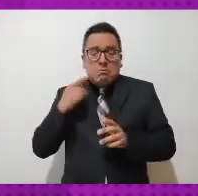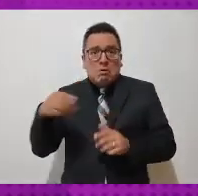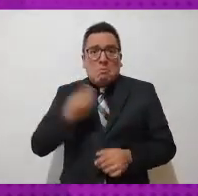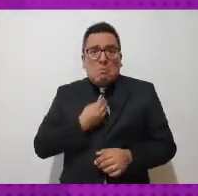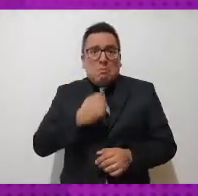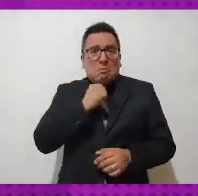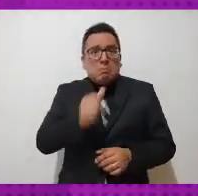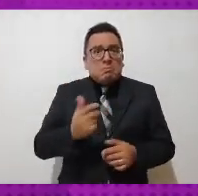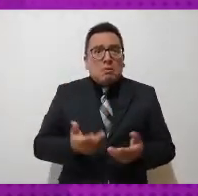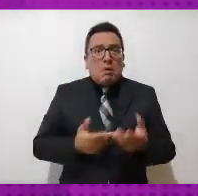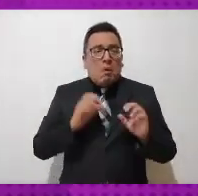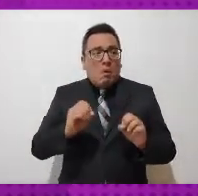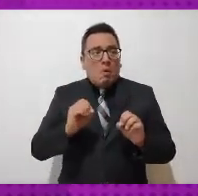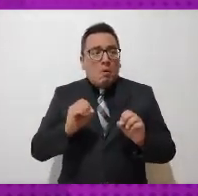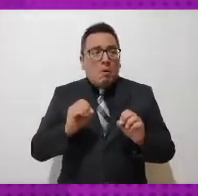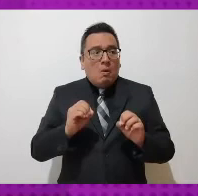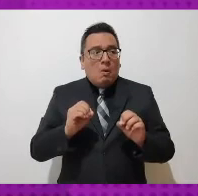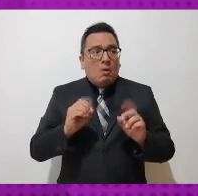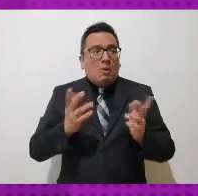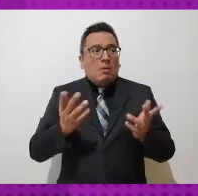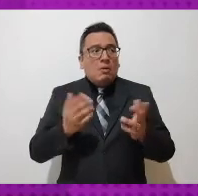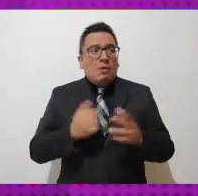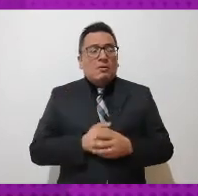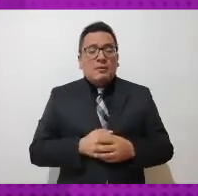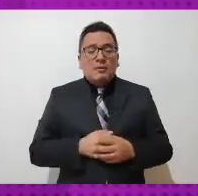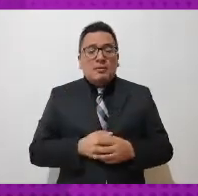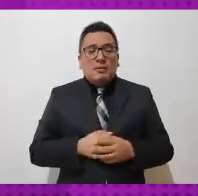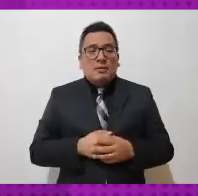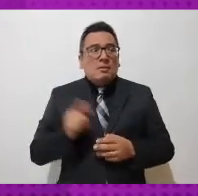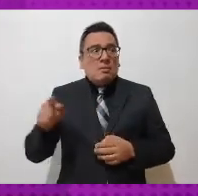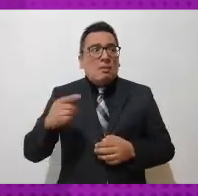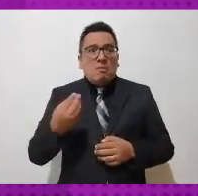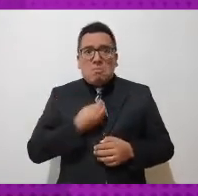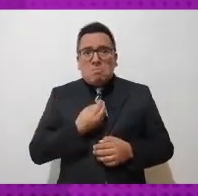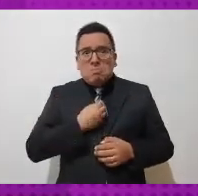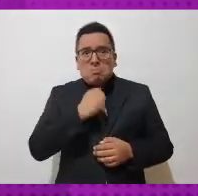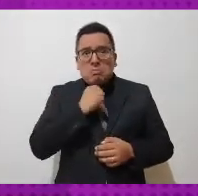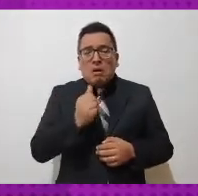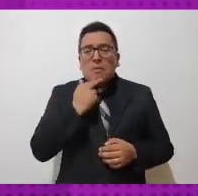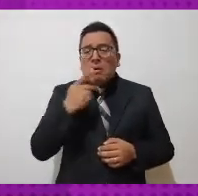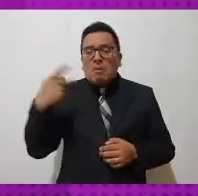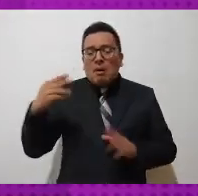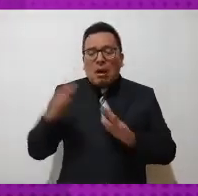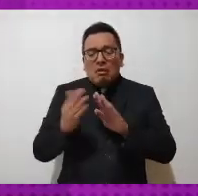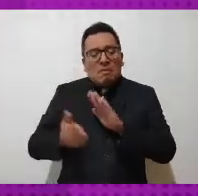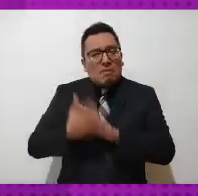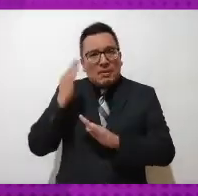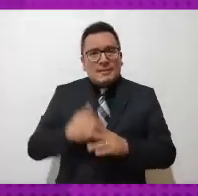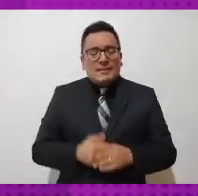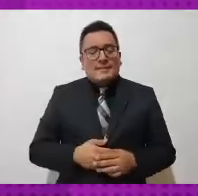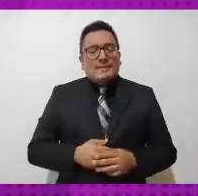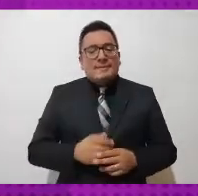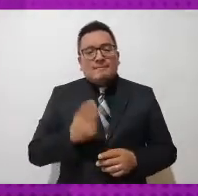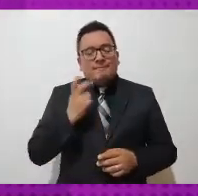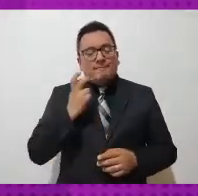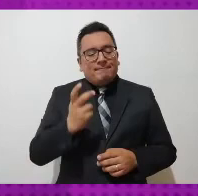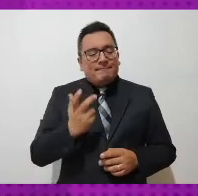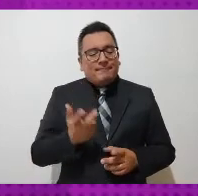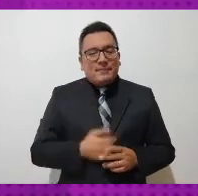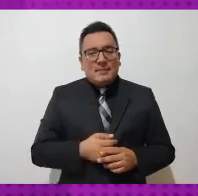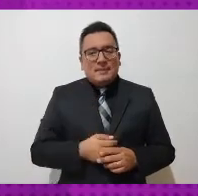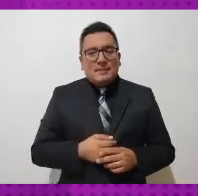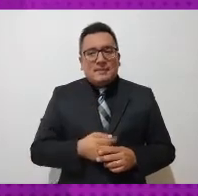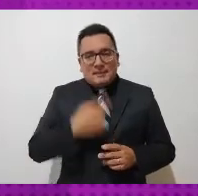iba a aguantar el cargo? O pues no aguanta la presión, entonces que se regrese a su casa. Y creo que